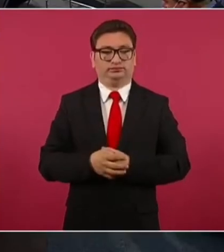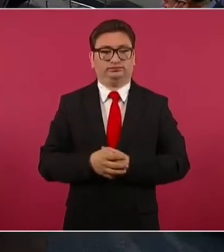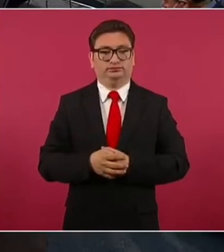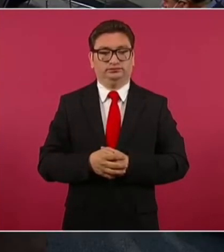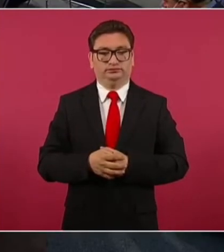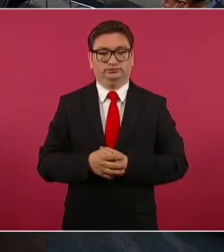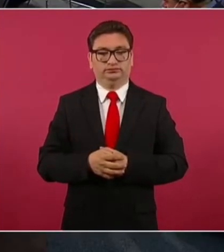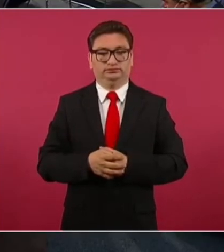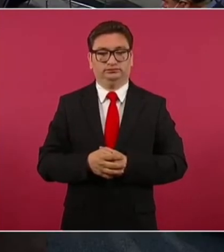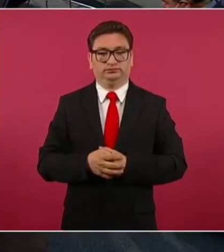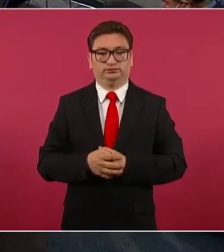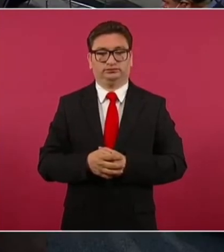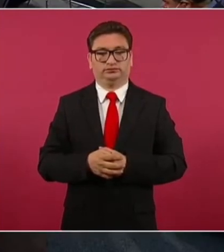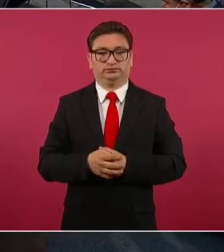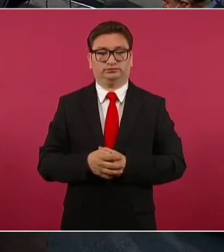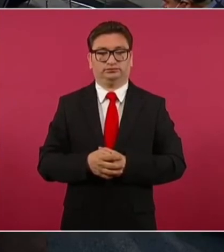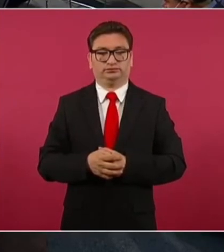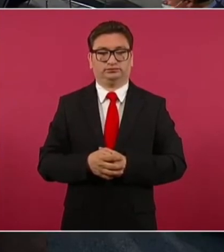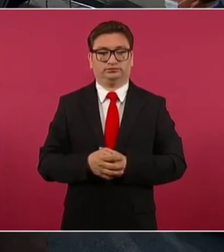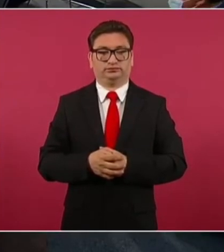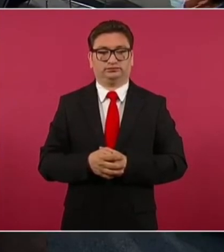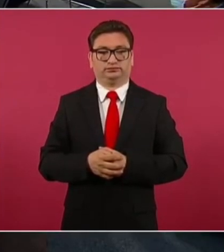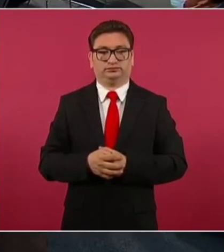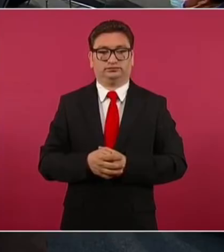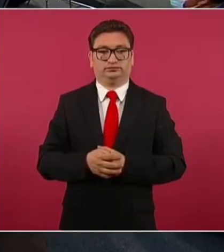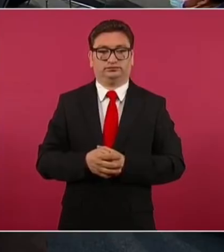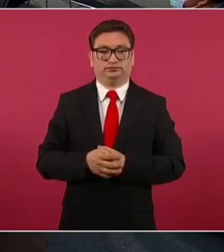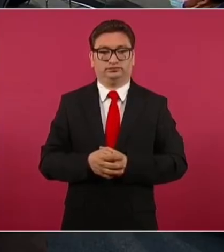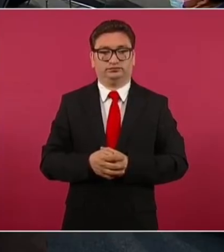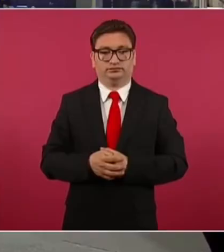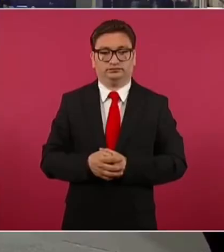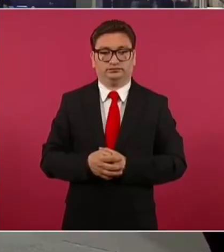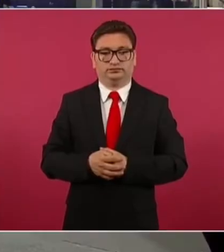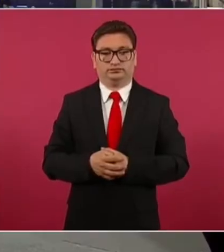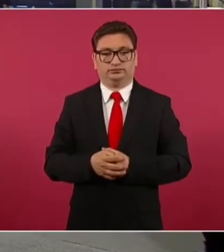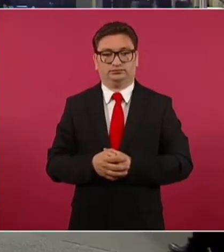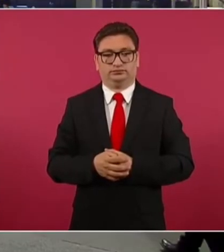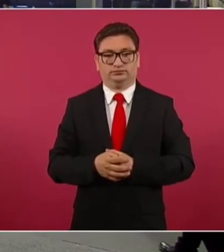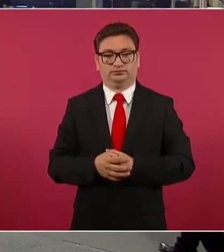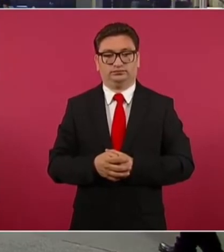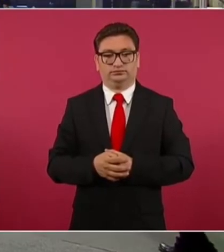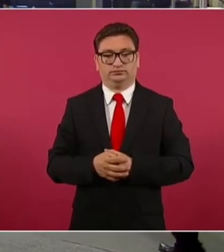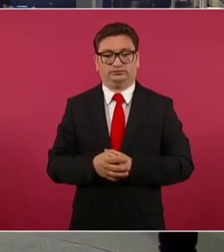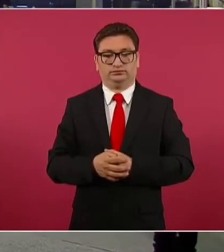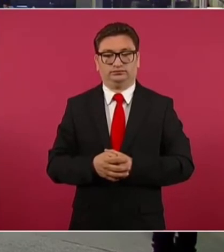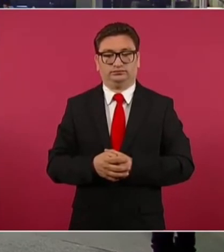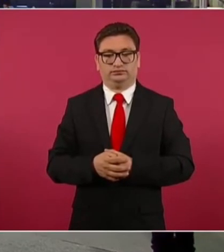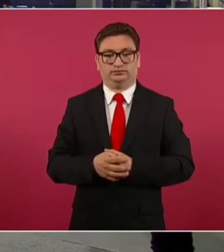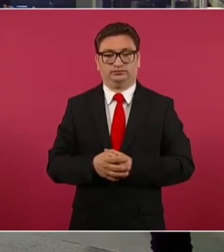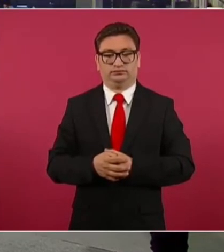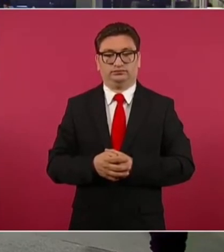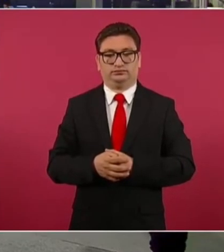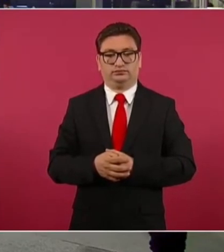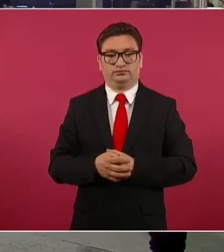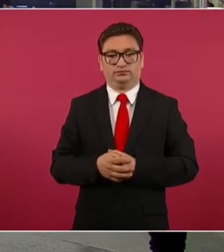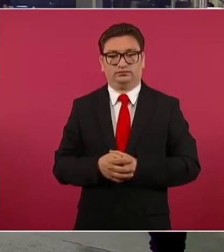Morena en San Luis Potosí a la gubernatura, que fue detenida y se la pasó 2 meses